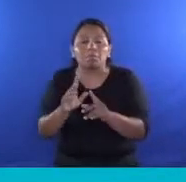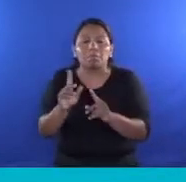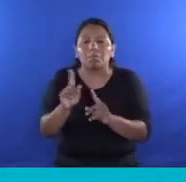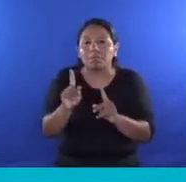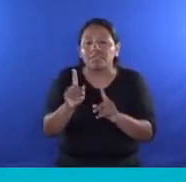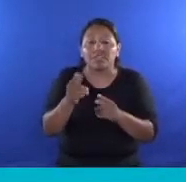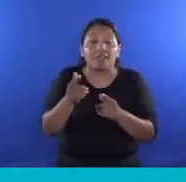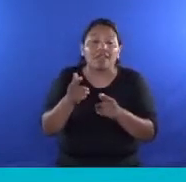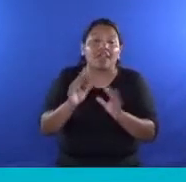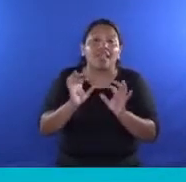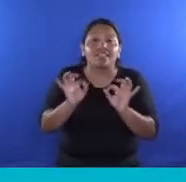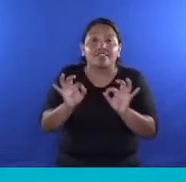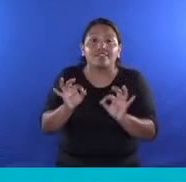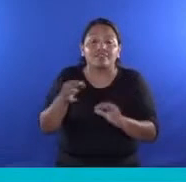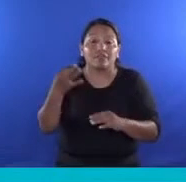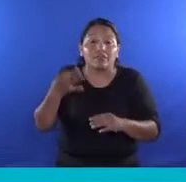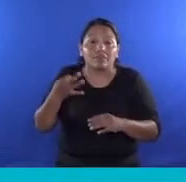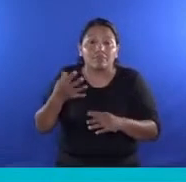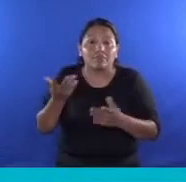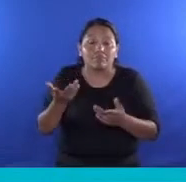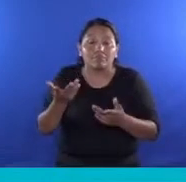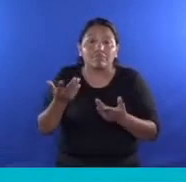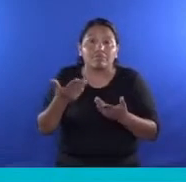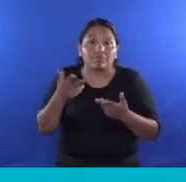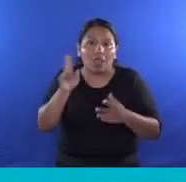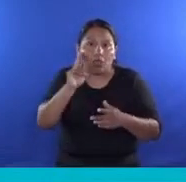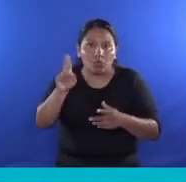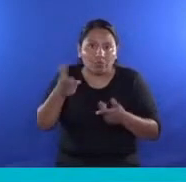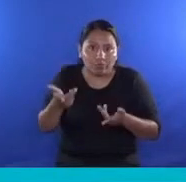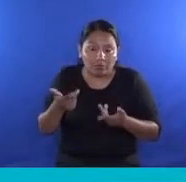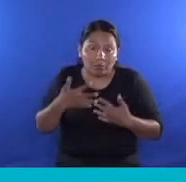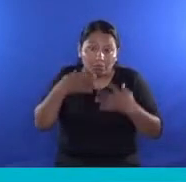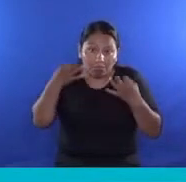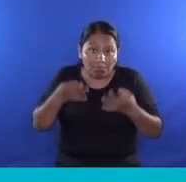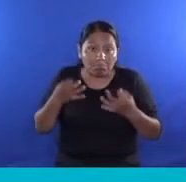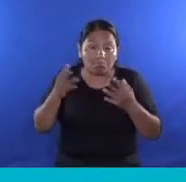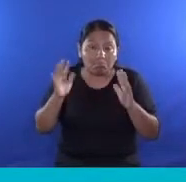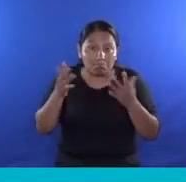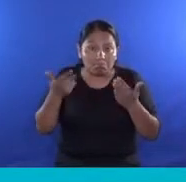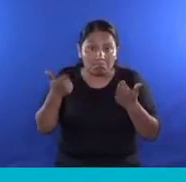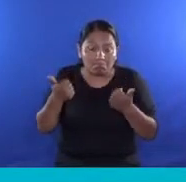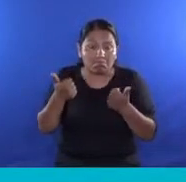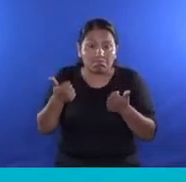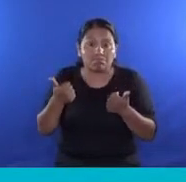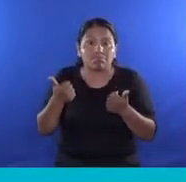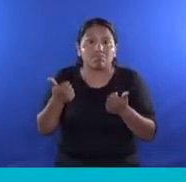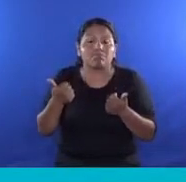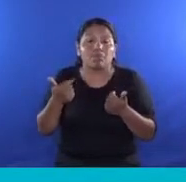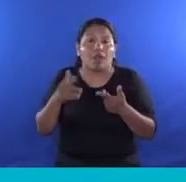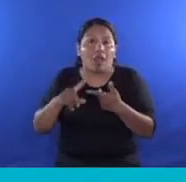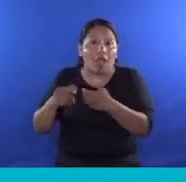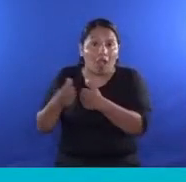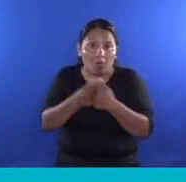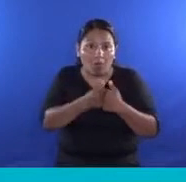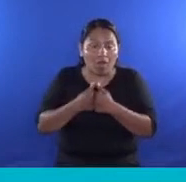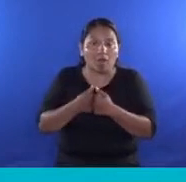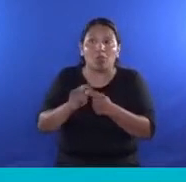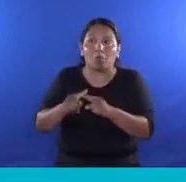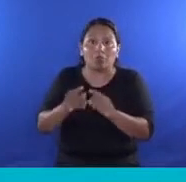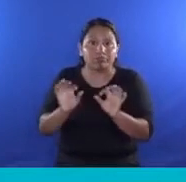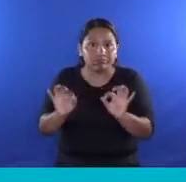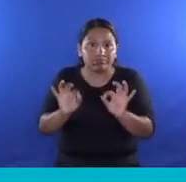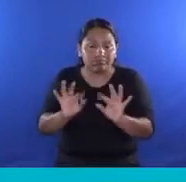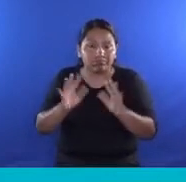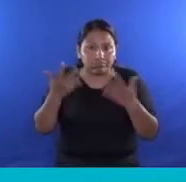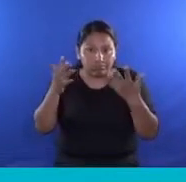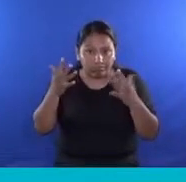ordinaria habilita eso. Celebro que haya habido el acuerdo político necesario y que